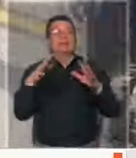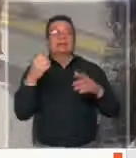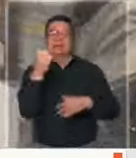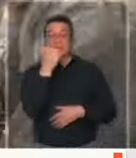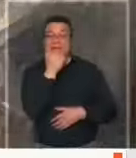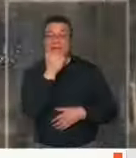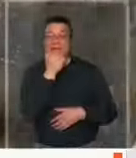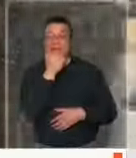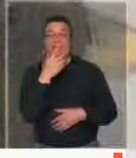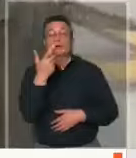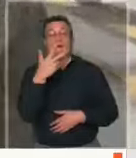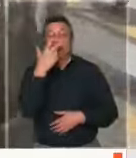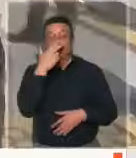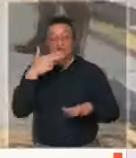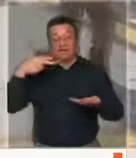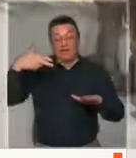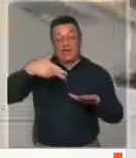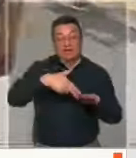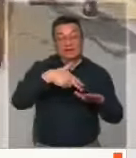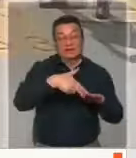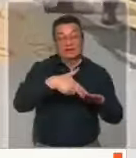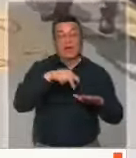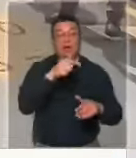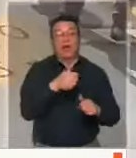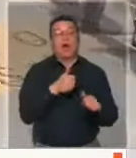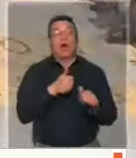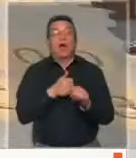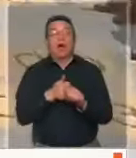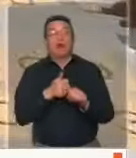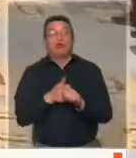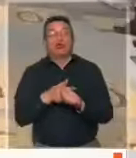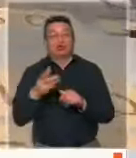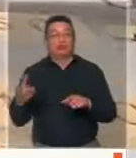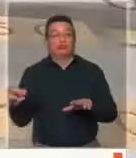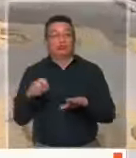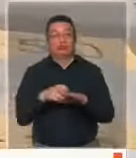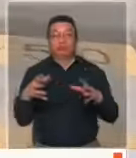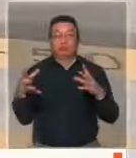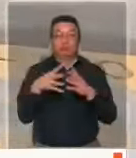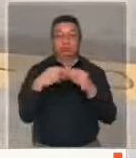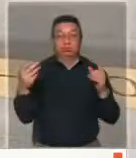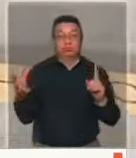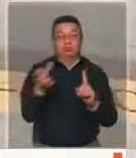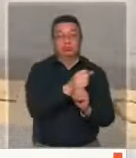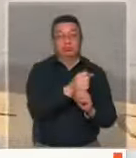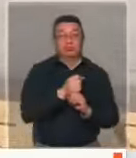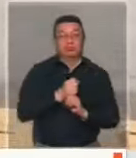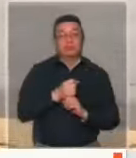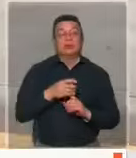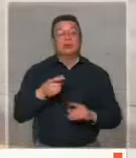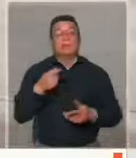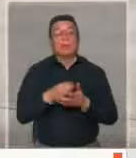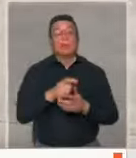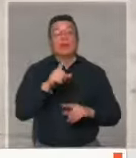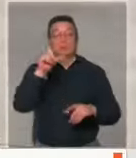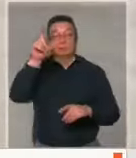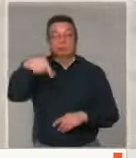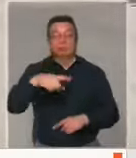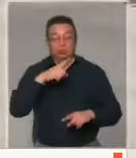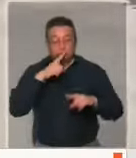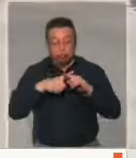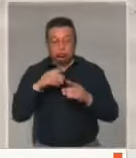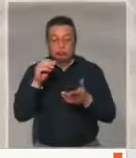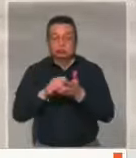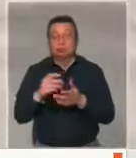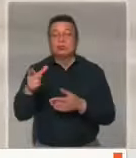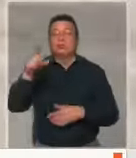cuando pasaron a echar benzina y estaban haciendo de apoyo en el momento del secuestro y de la cobertura, pasaron sus datos en un servicentro. No,